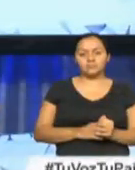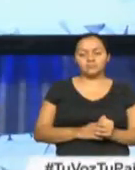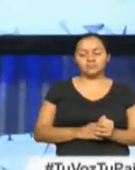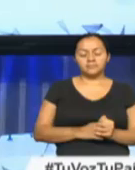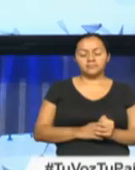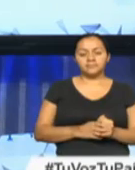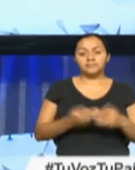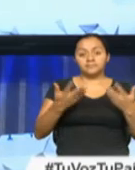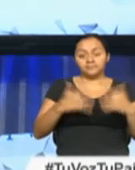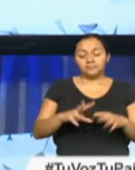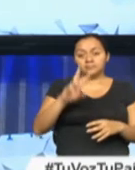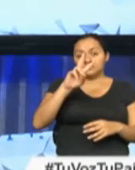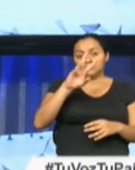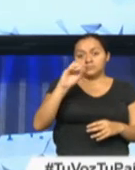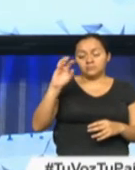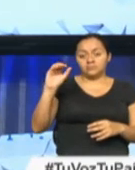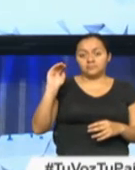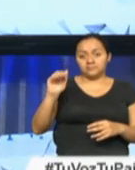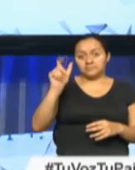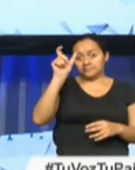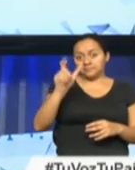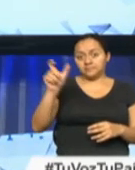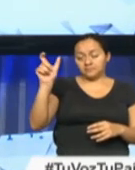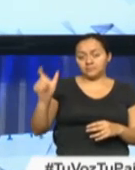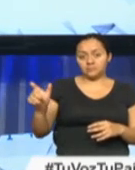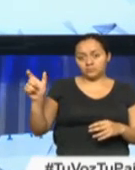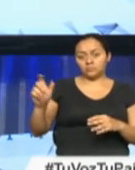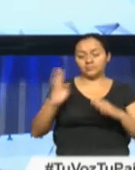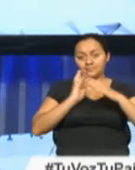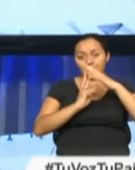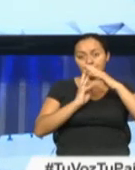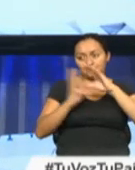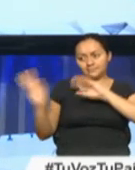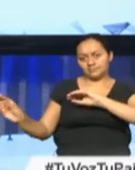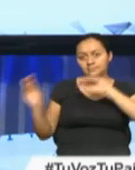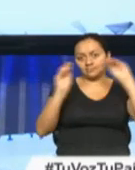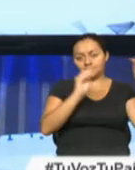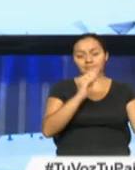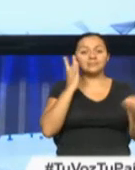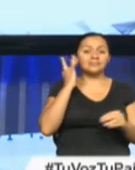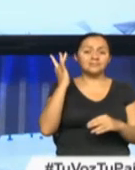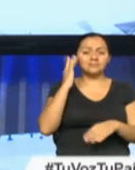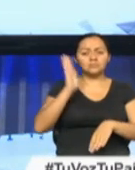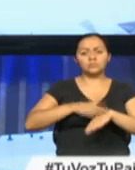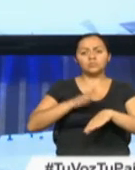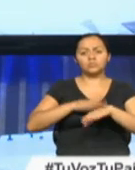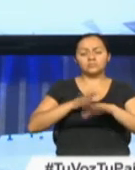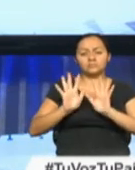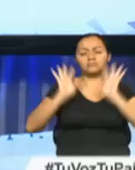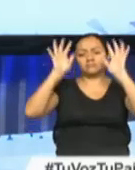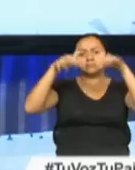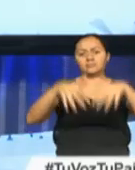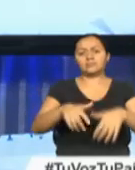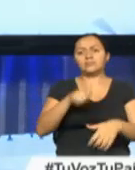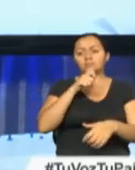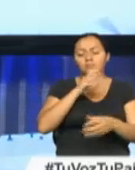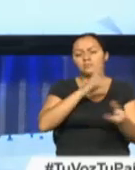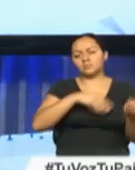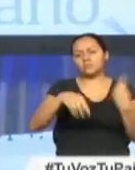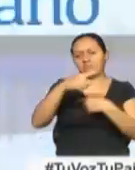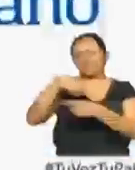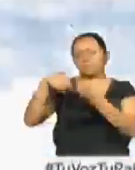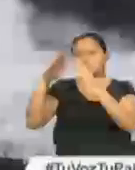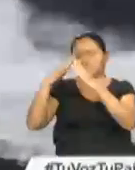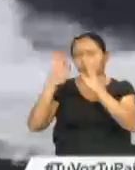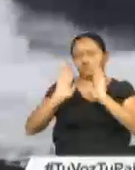Parte de las 200.000 personas evacuadas en California por el peligro del desbordamiento de una represa retornaron a sus hogares.